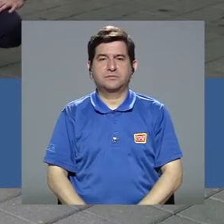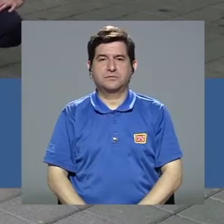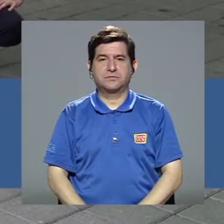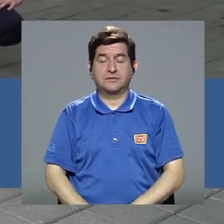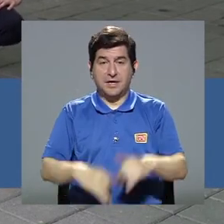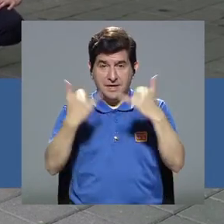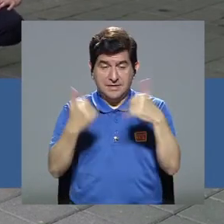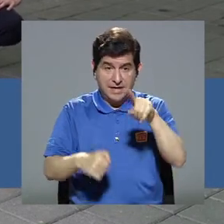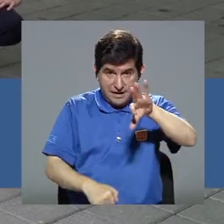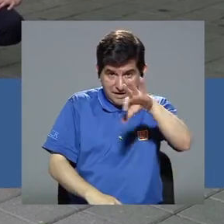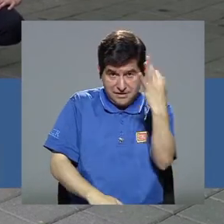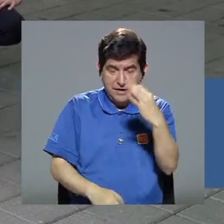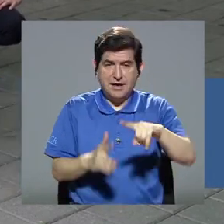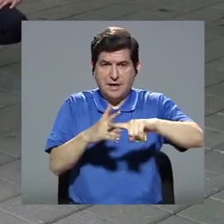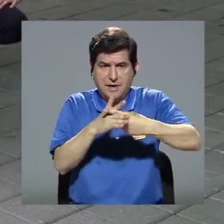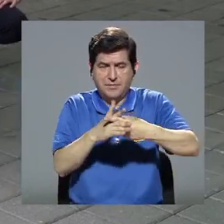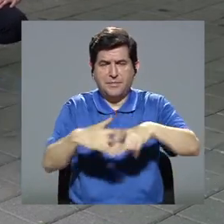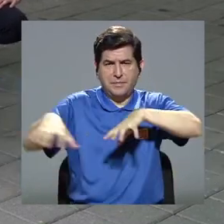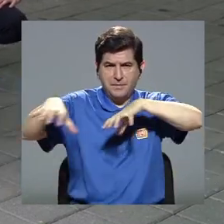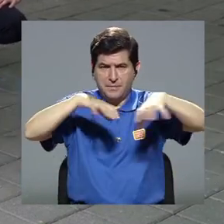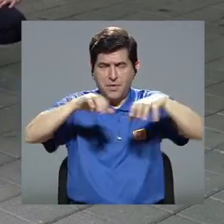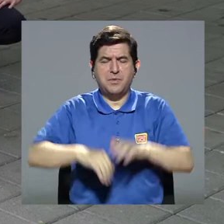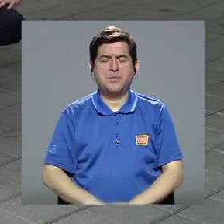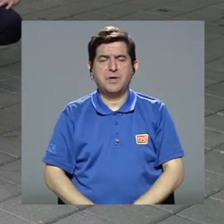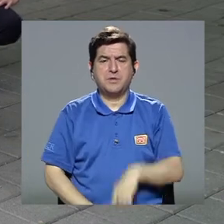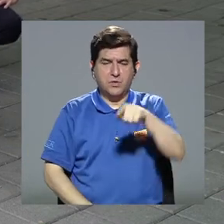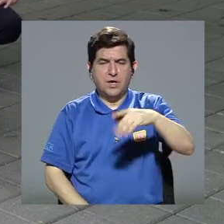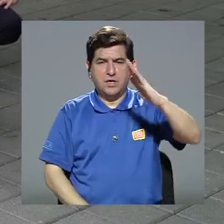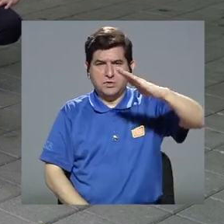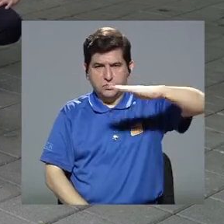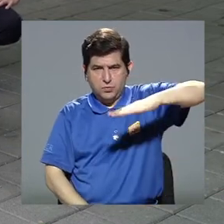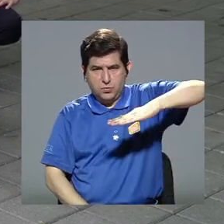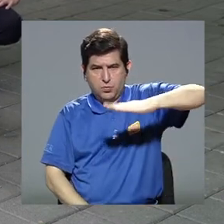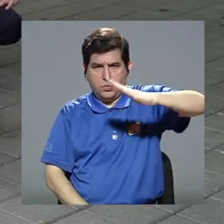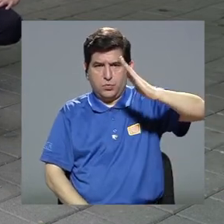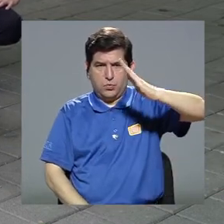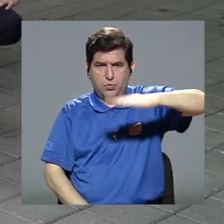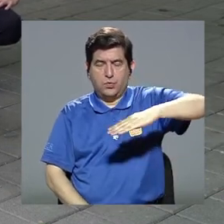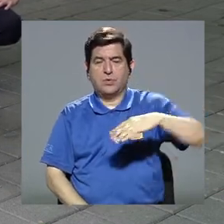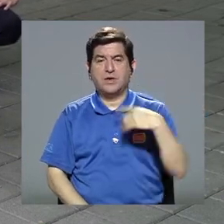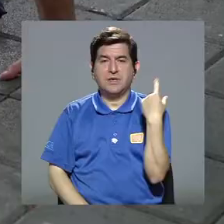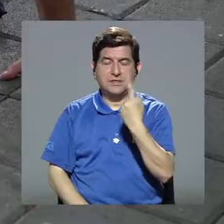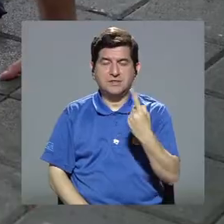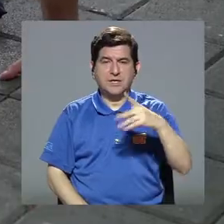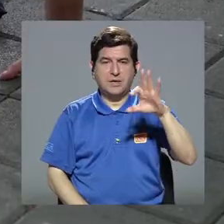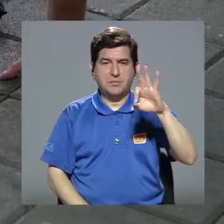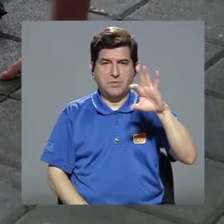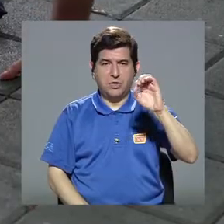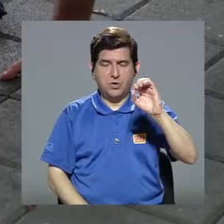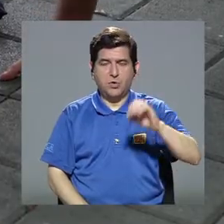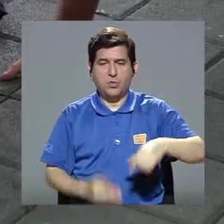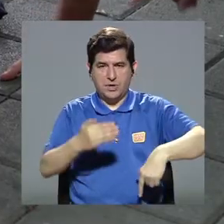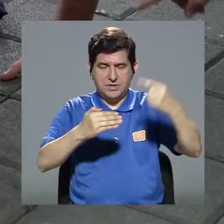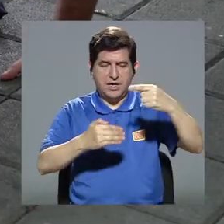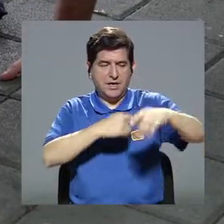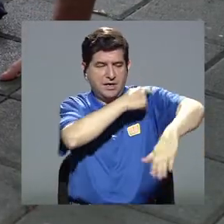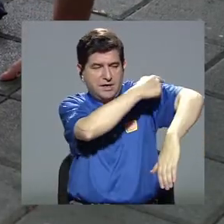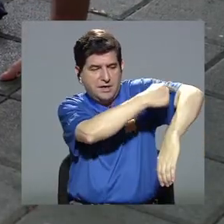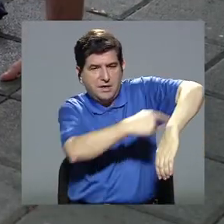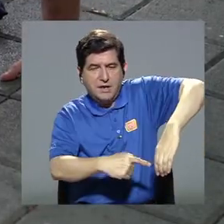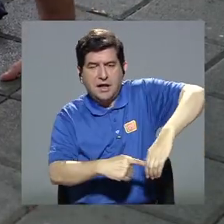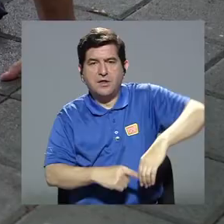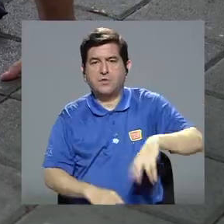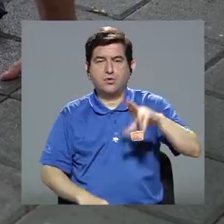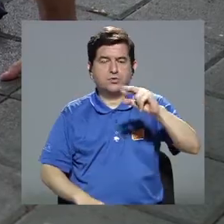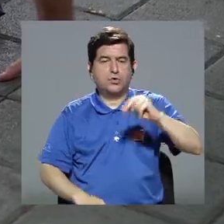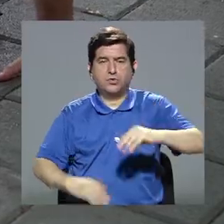Okay. Una vez que estamos en esa posición, empezamos el movimiento de bajar y subir. Siempre está un ángulo de 90 en nuestros brazos sin que se nos